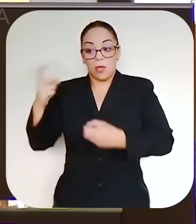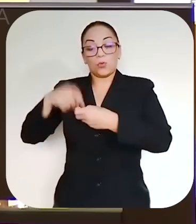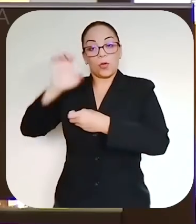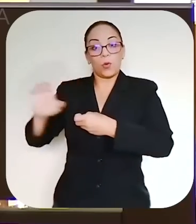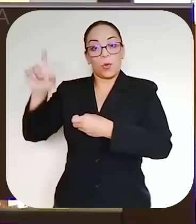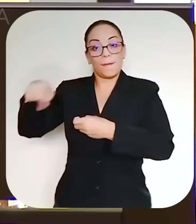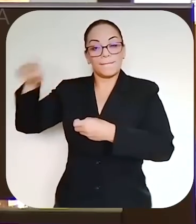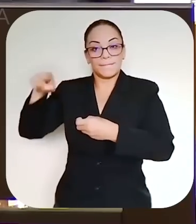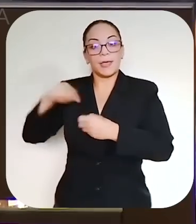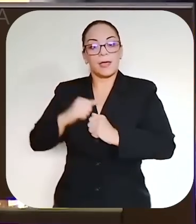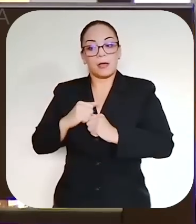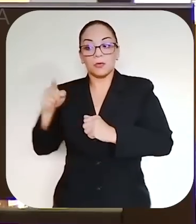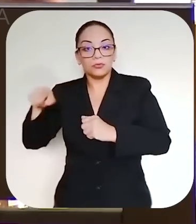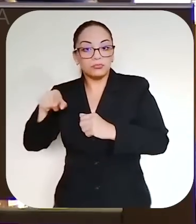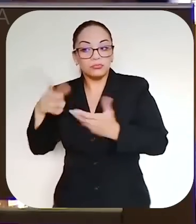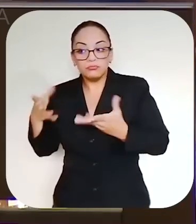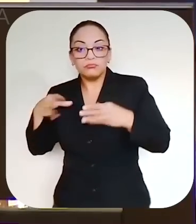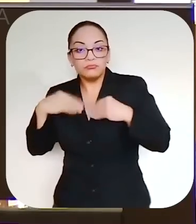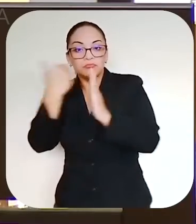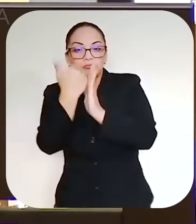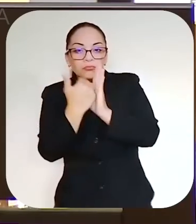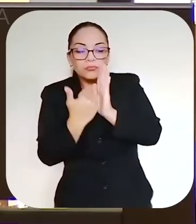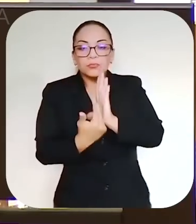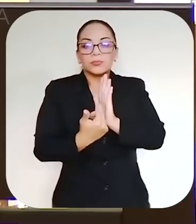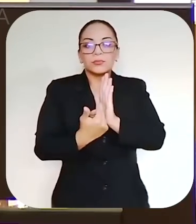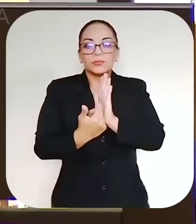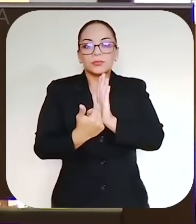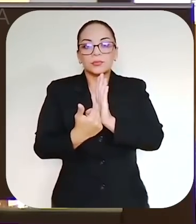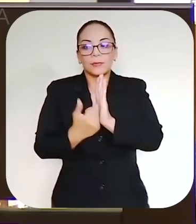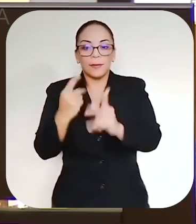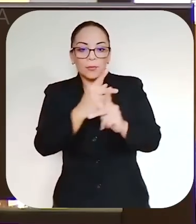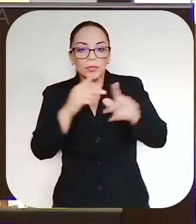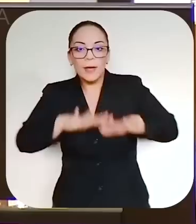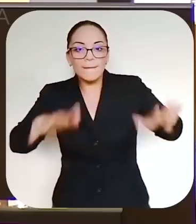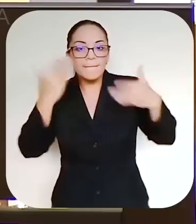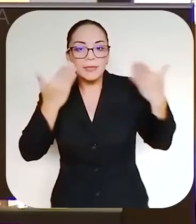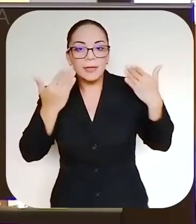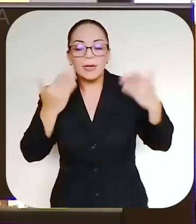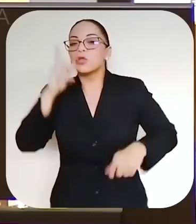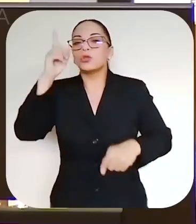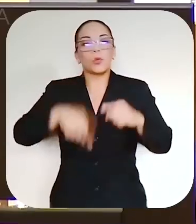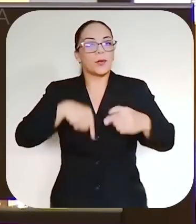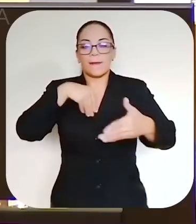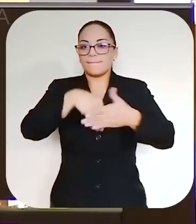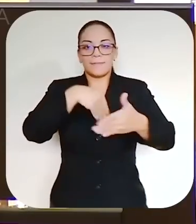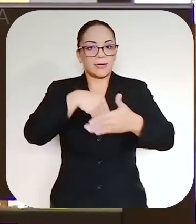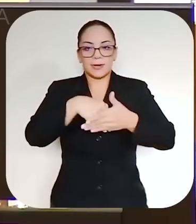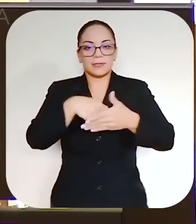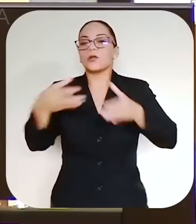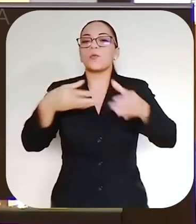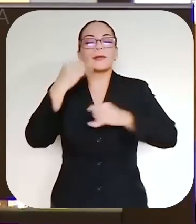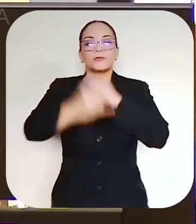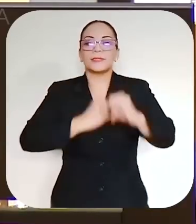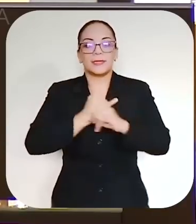adopte la Unión Europea en pro de la sostenibilidad no deben resultar en